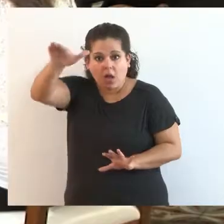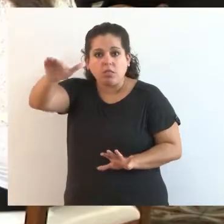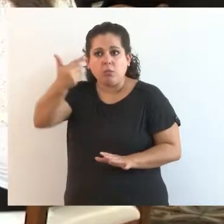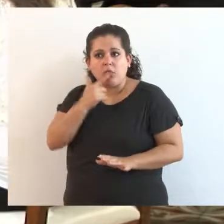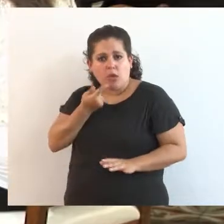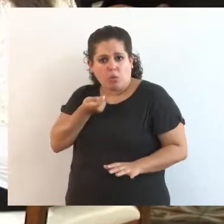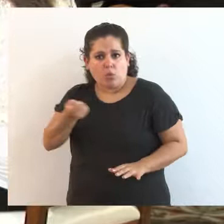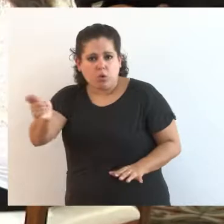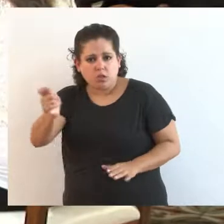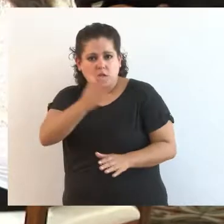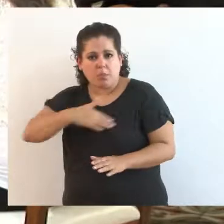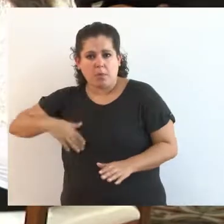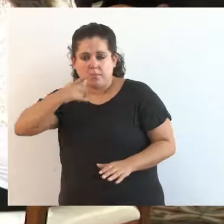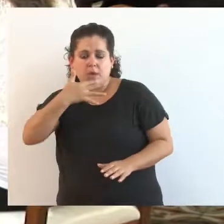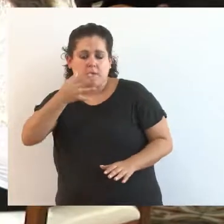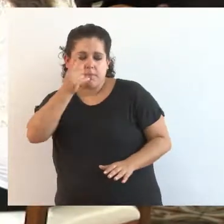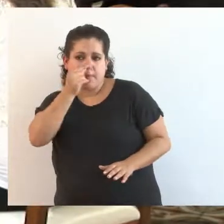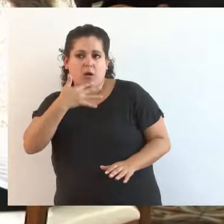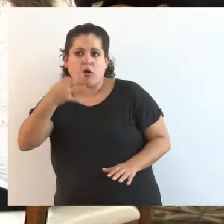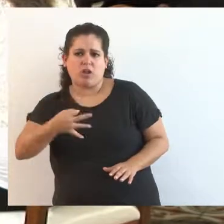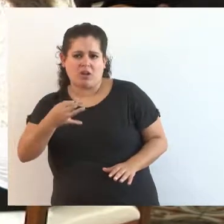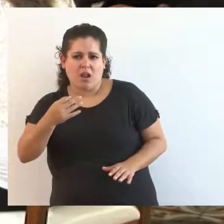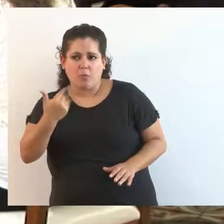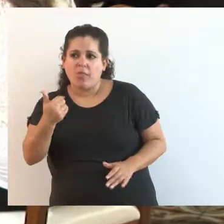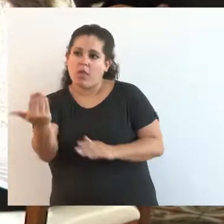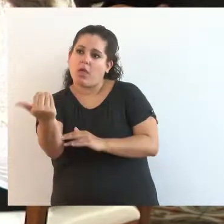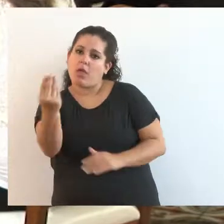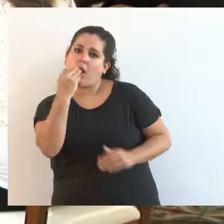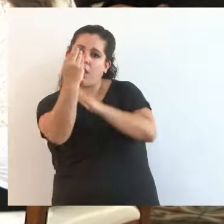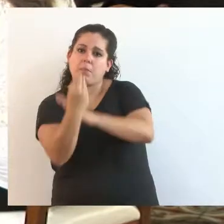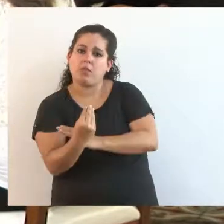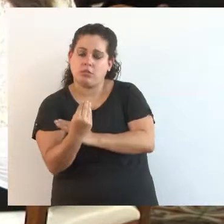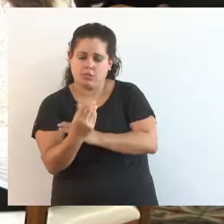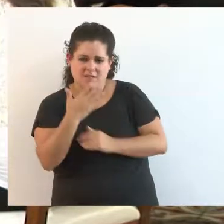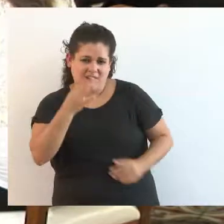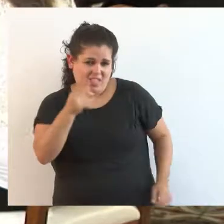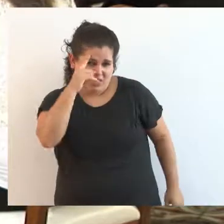grande, puede hacer un juicio a su progenitor por sucesión o alimentos. Un delirio, porque